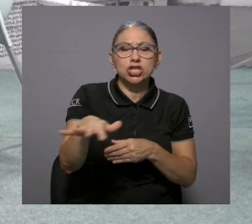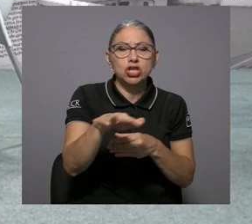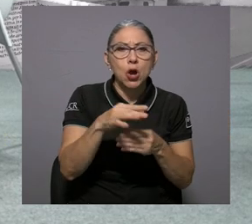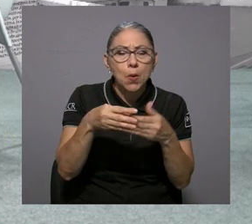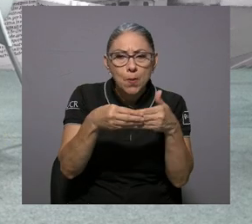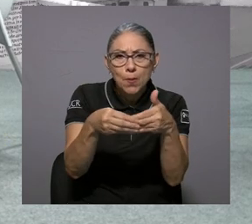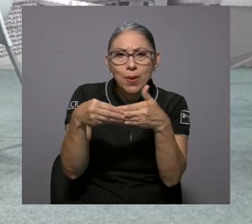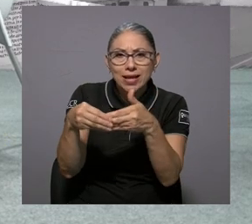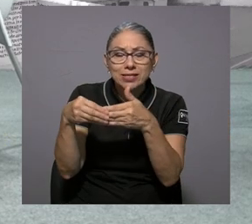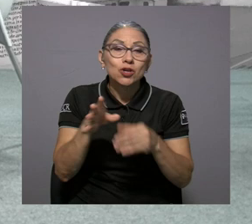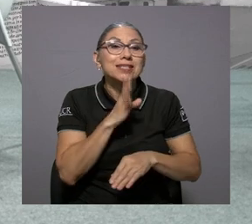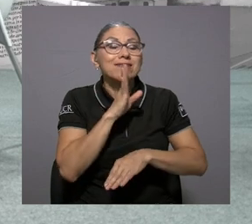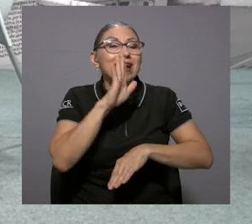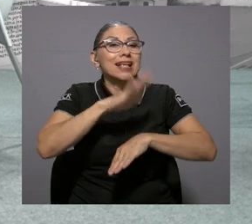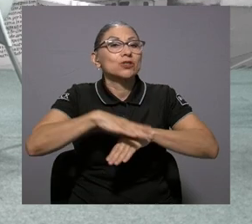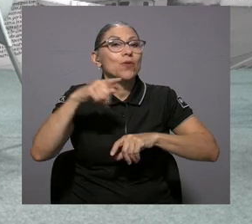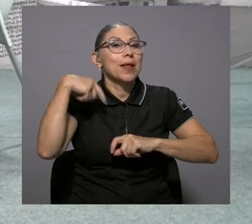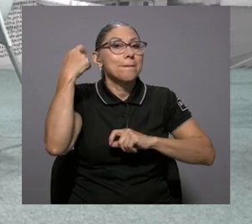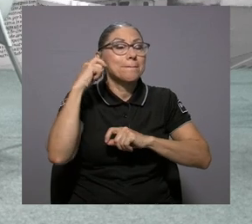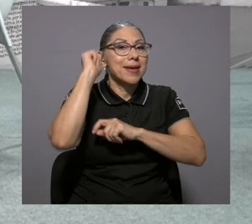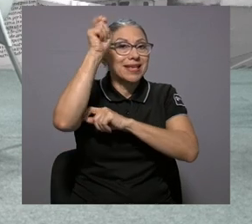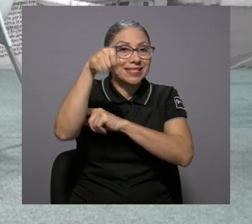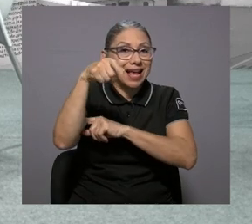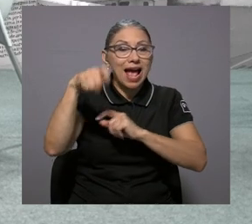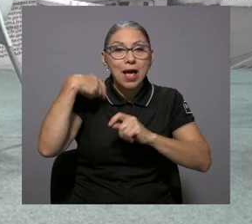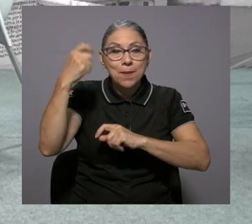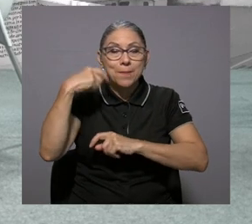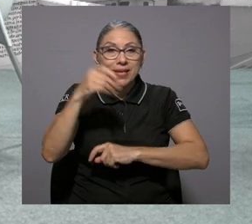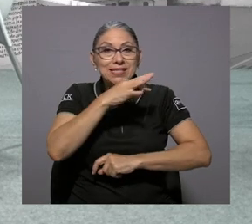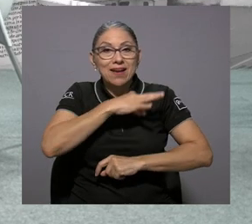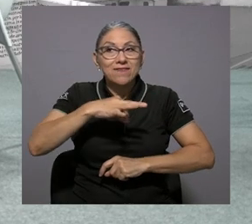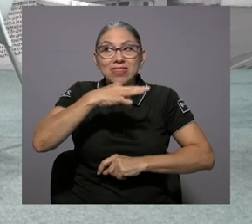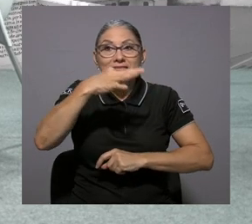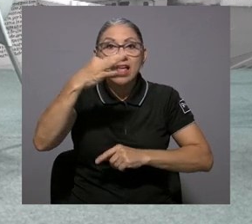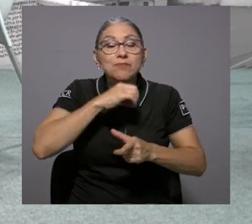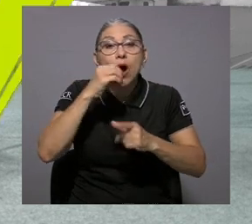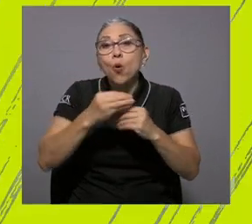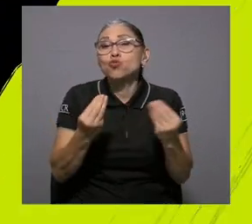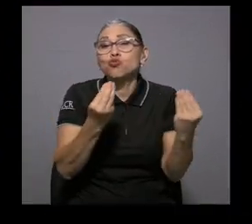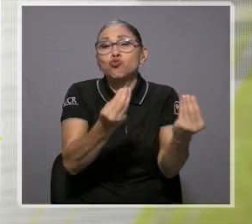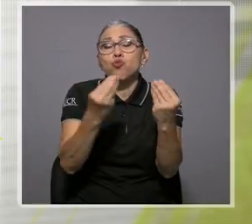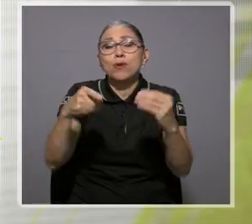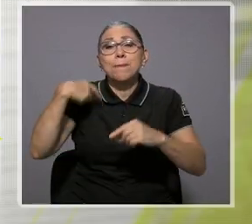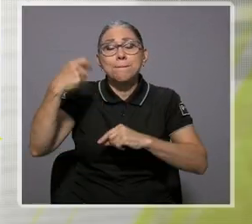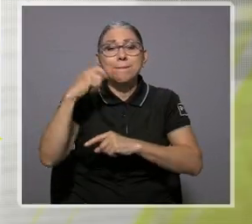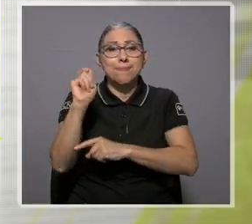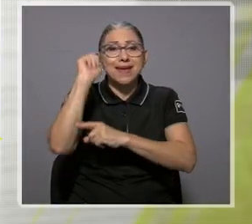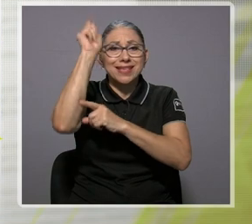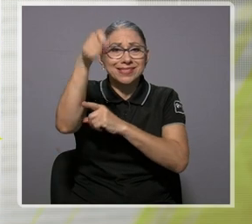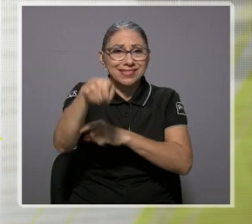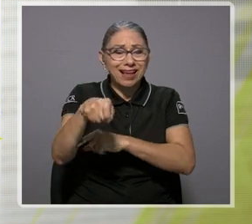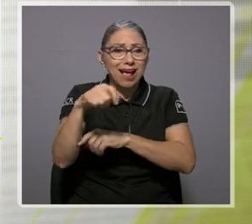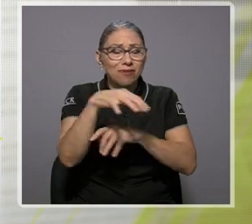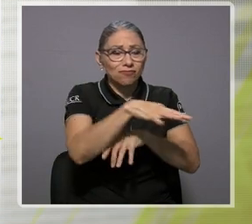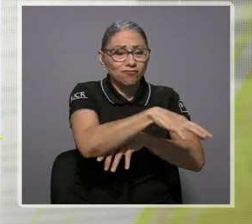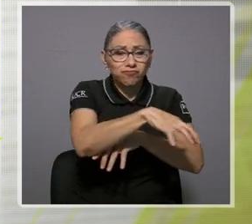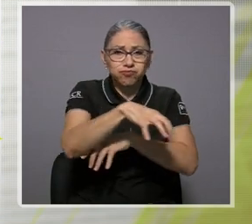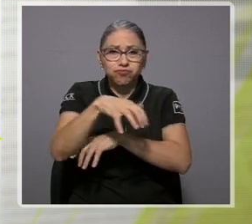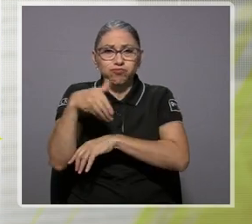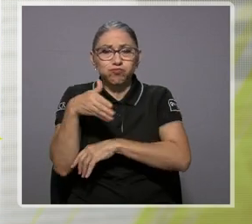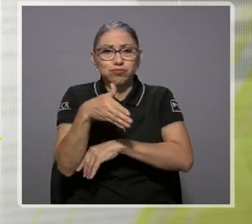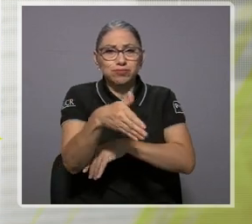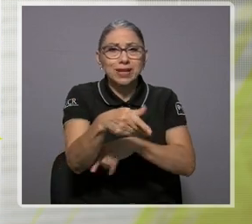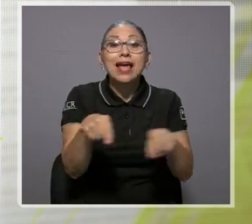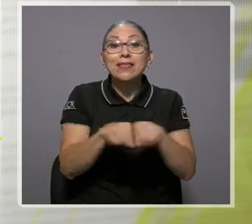de la pesca fantasma, la sobrepesca, por ejemplo. Y lo que quiere también incentivar